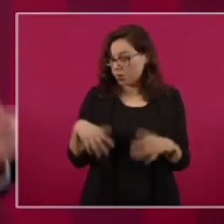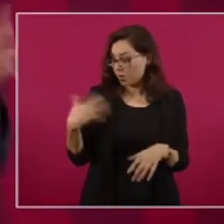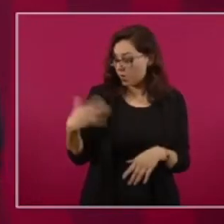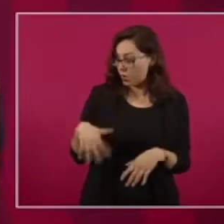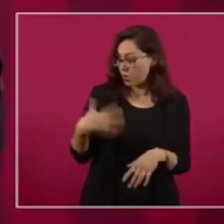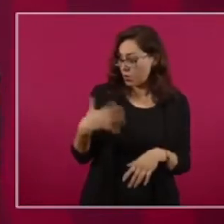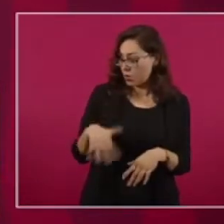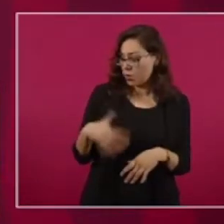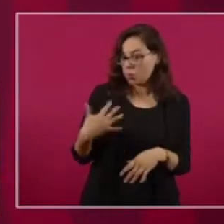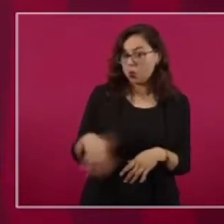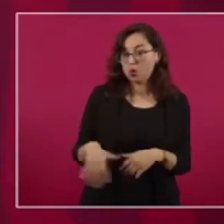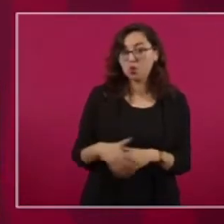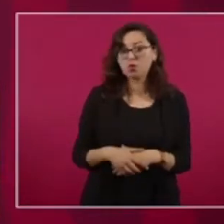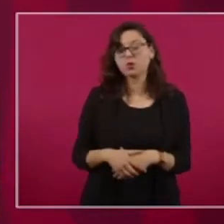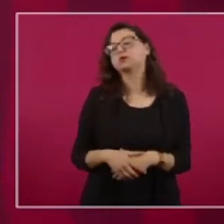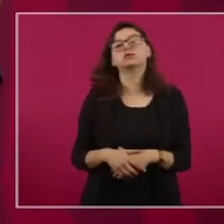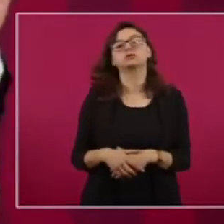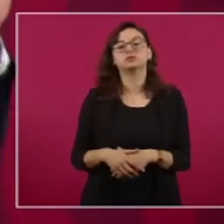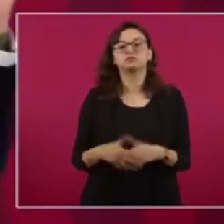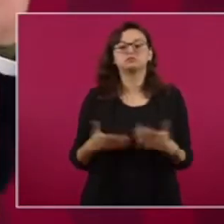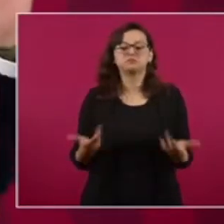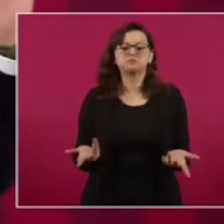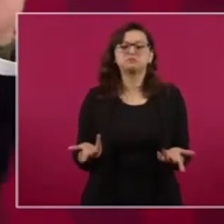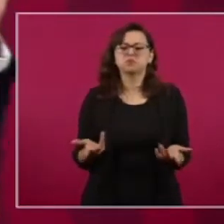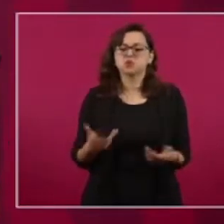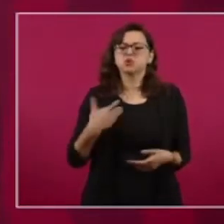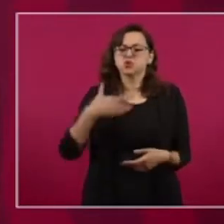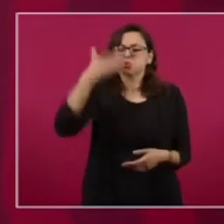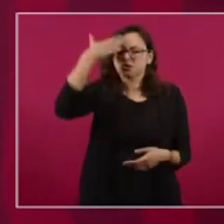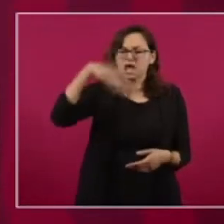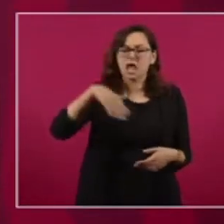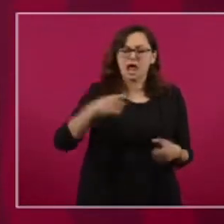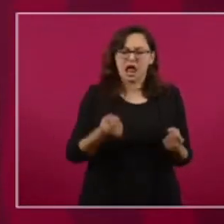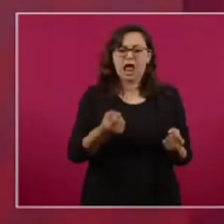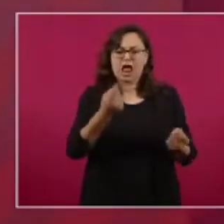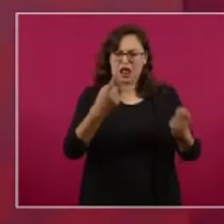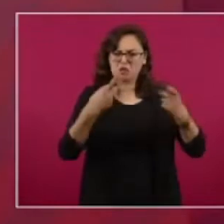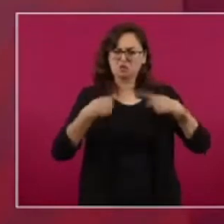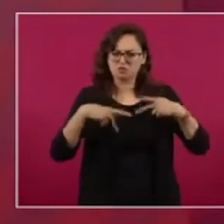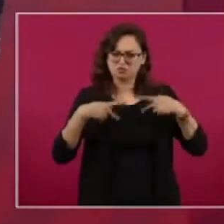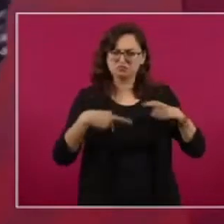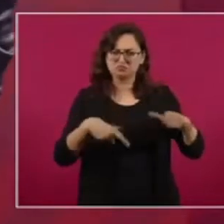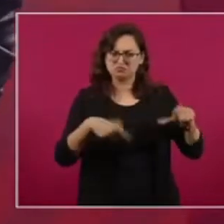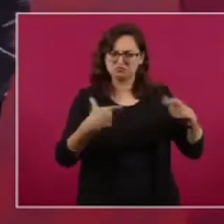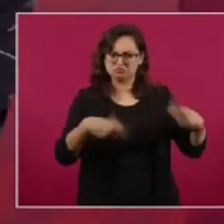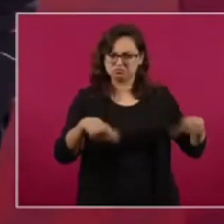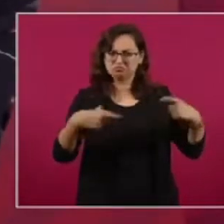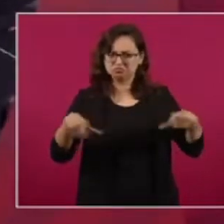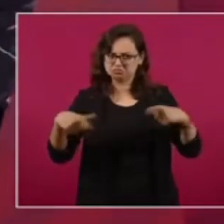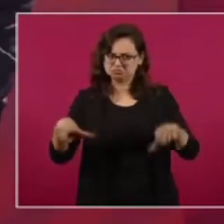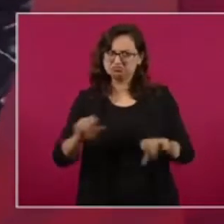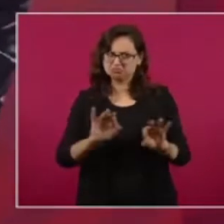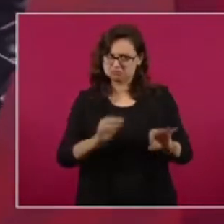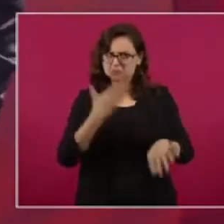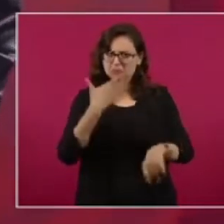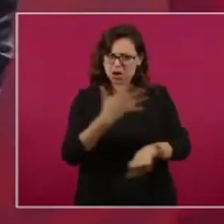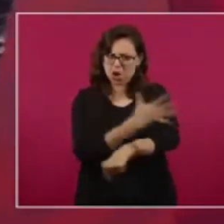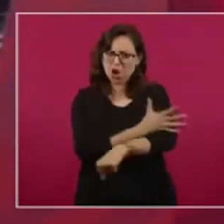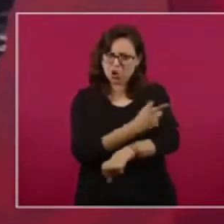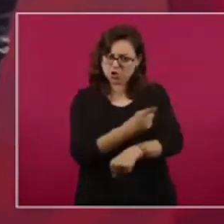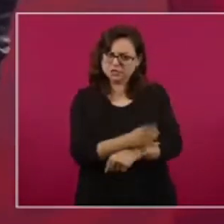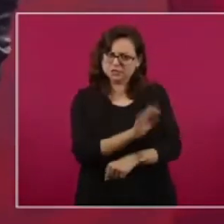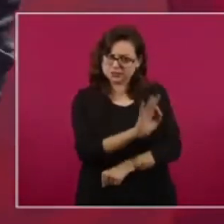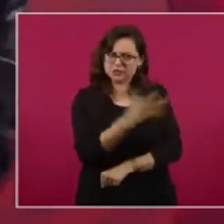y no todo el que tiene es malvado, y el que hace dinero con trabajo, de conformidad con la